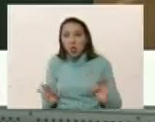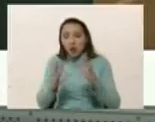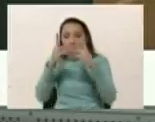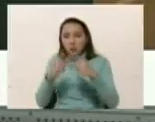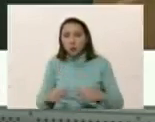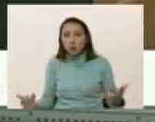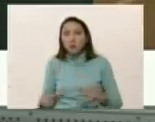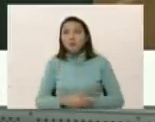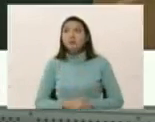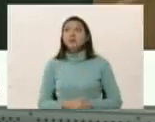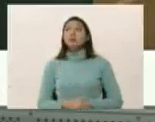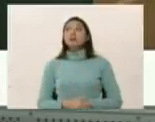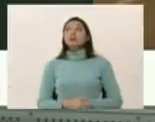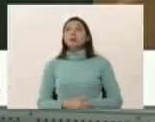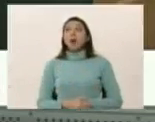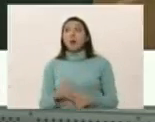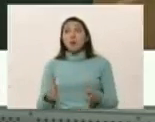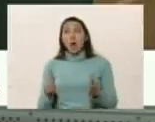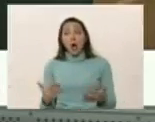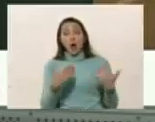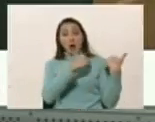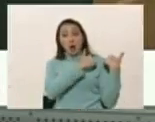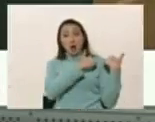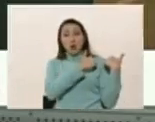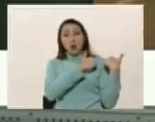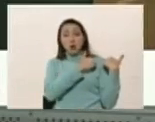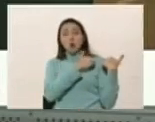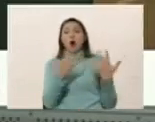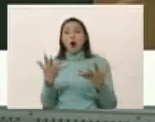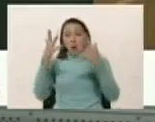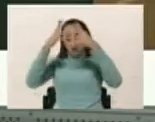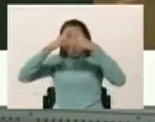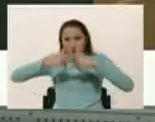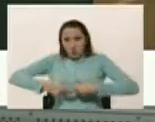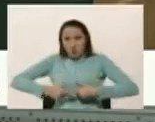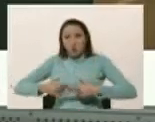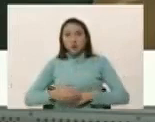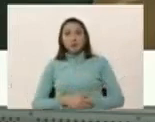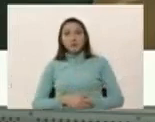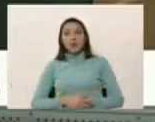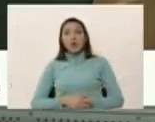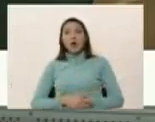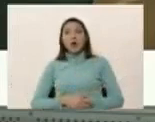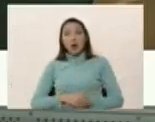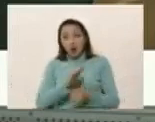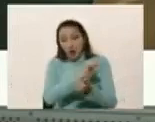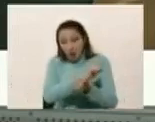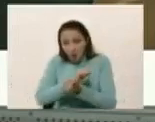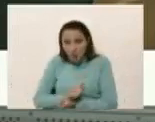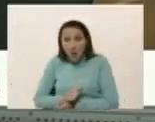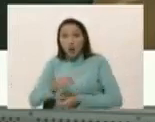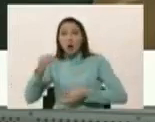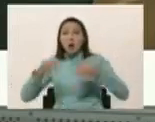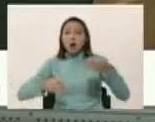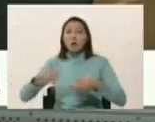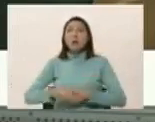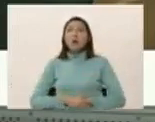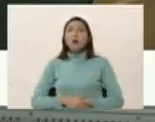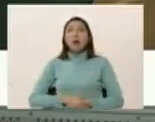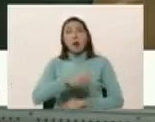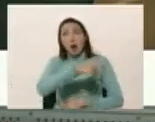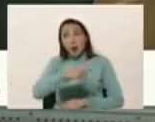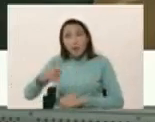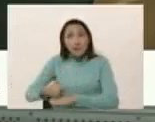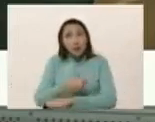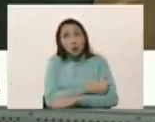traerá como consecuencia responsabilidad de administrar administrativas penales y civiles para las autoridades